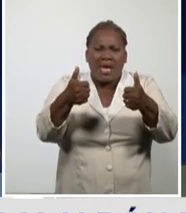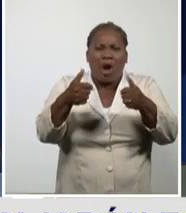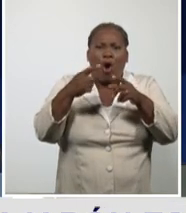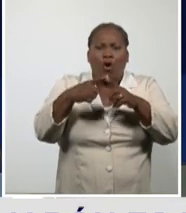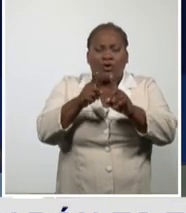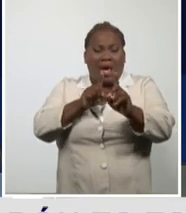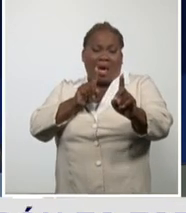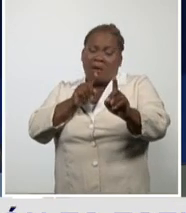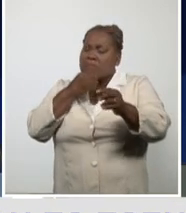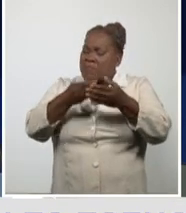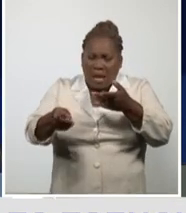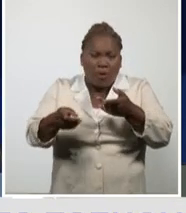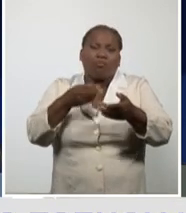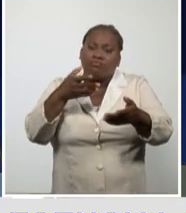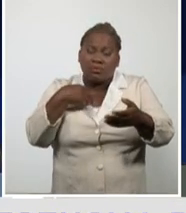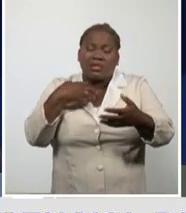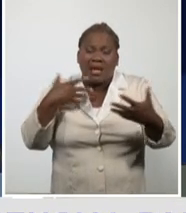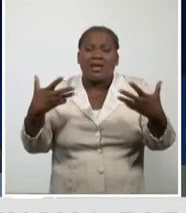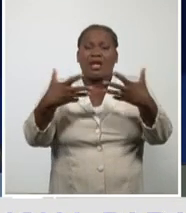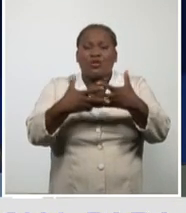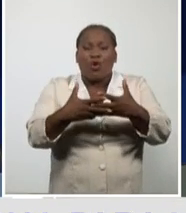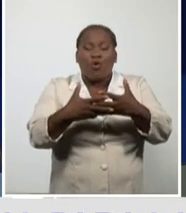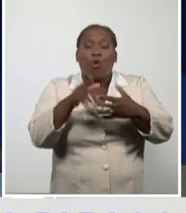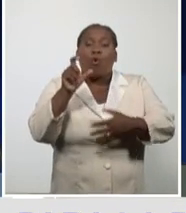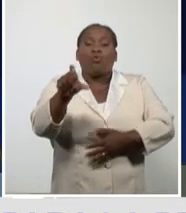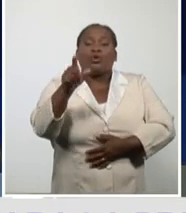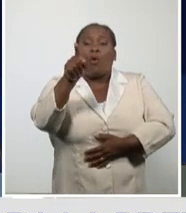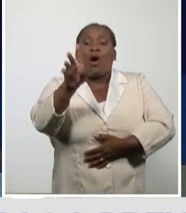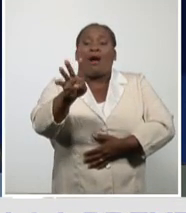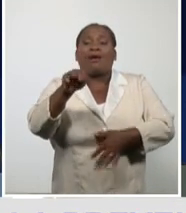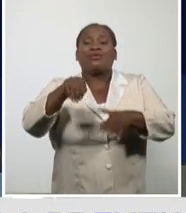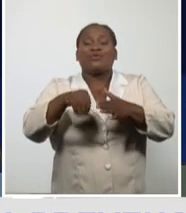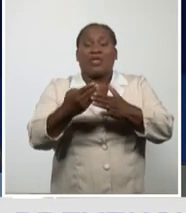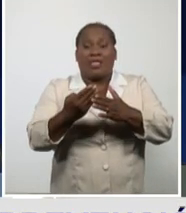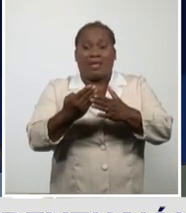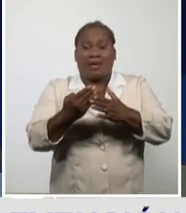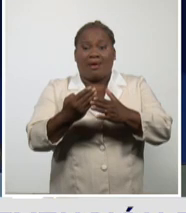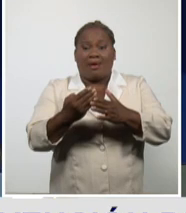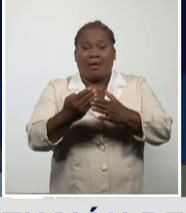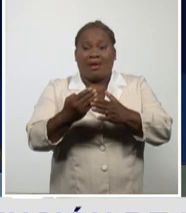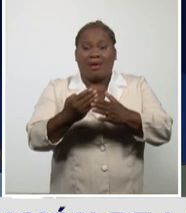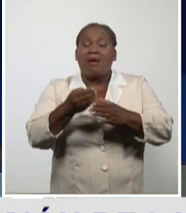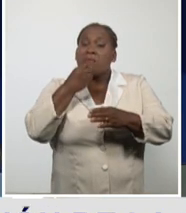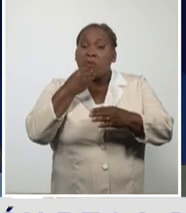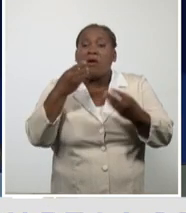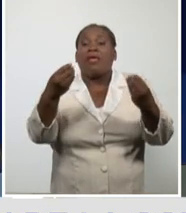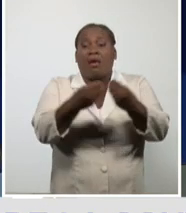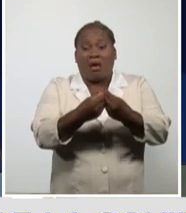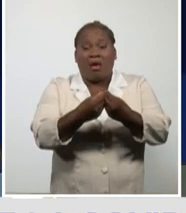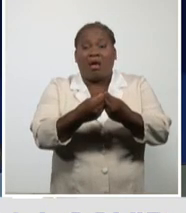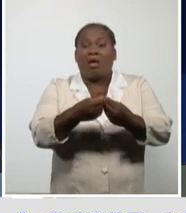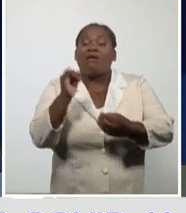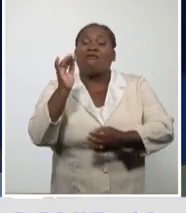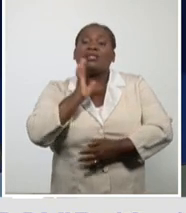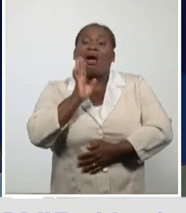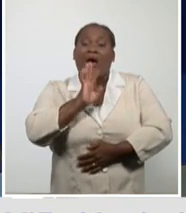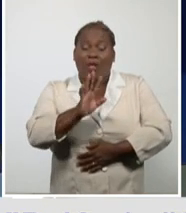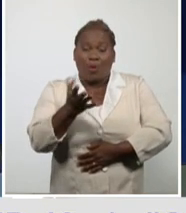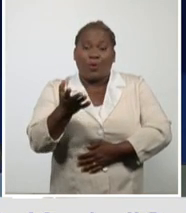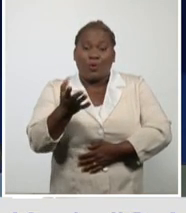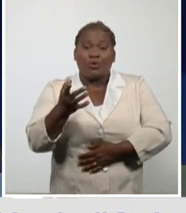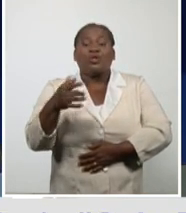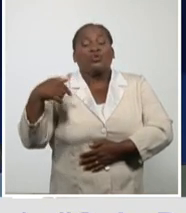tenido relaciones en los últimos 14 días y que por lo tanto pueden haberlo contagiado. Esa es la razón por la que